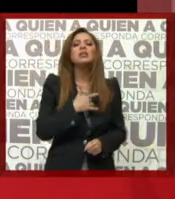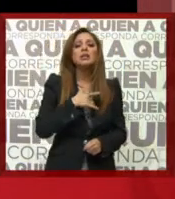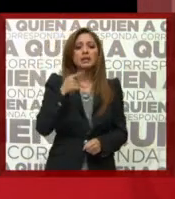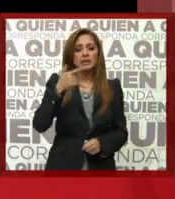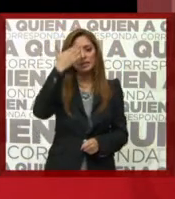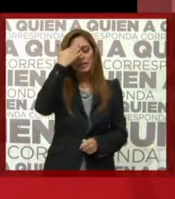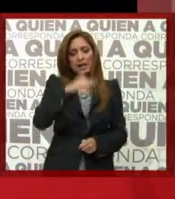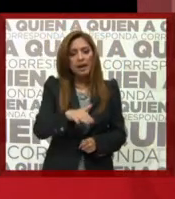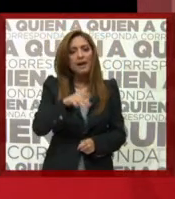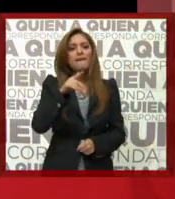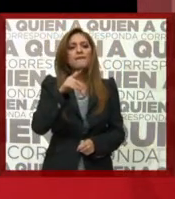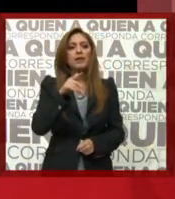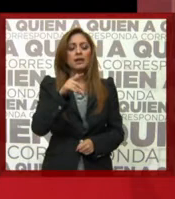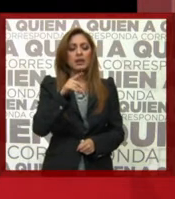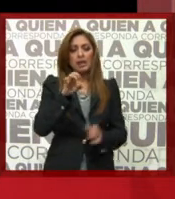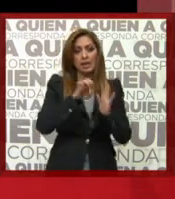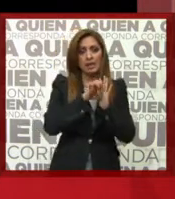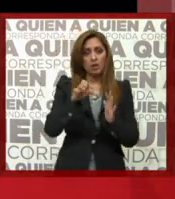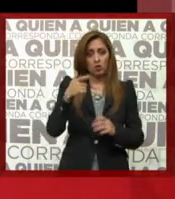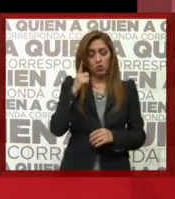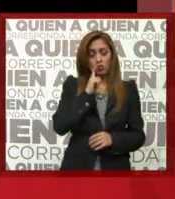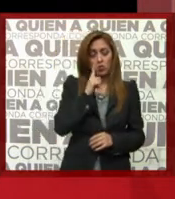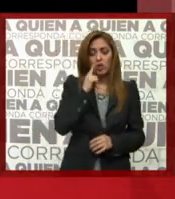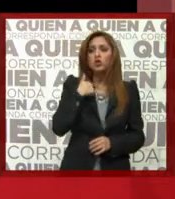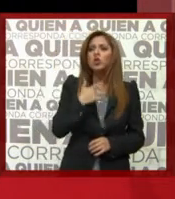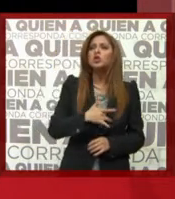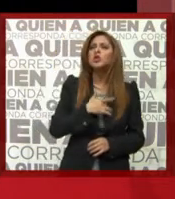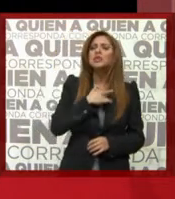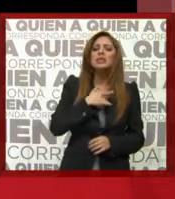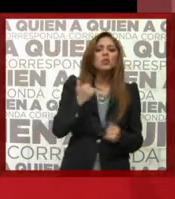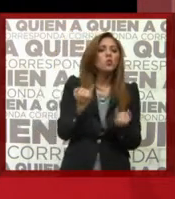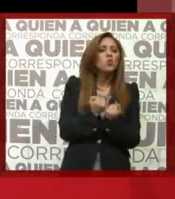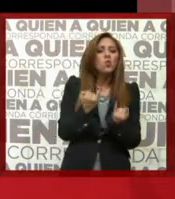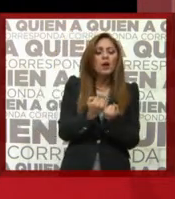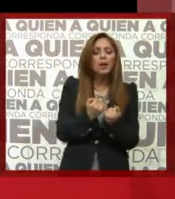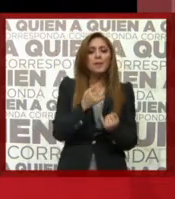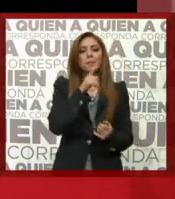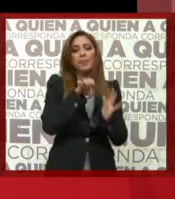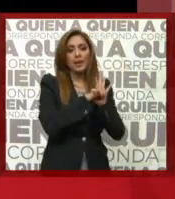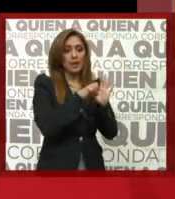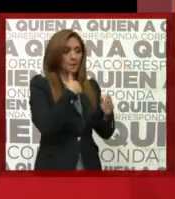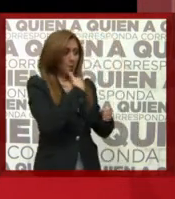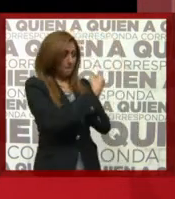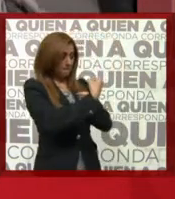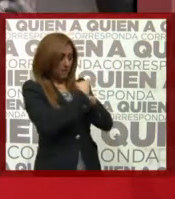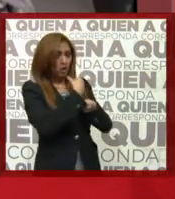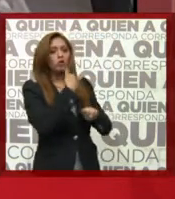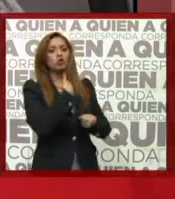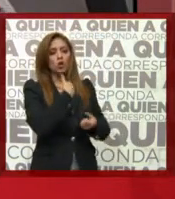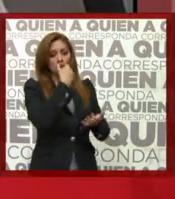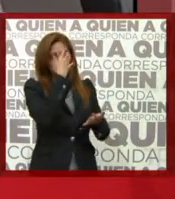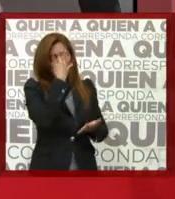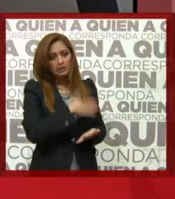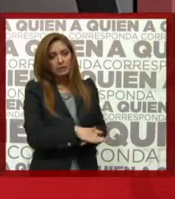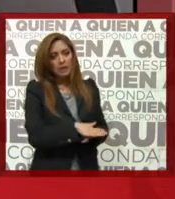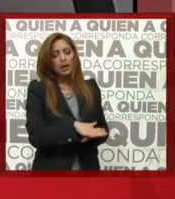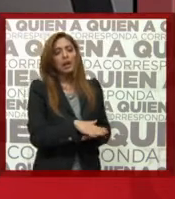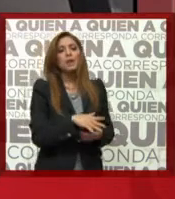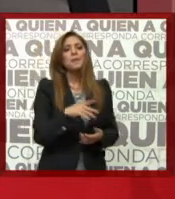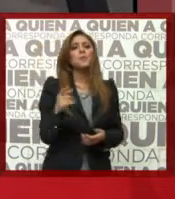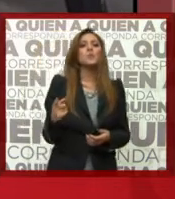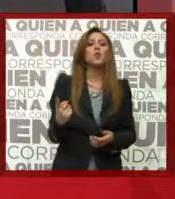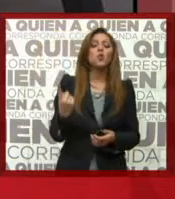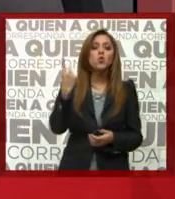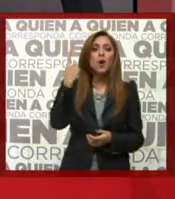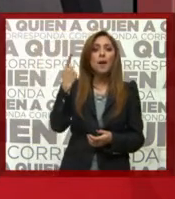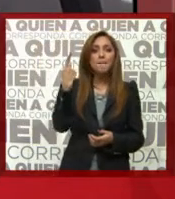convencidas de que lo que, porque además lo sienten. Entonces, si me pegan es que me lo merezco. No, y además, por ponerlo en relación física. Esa es una, pero